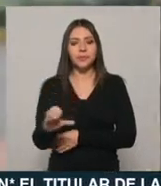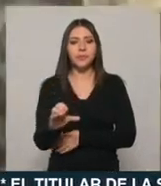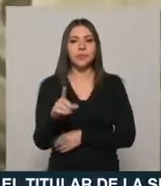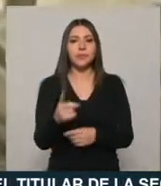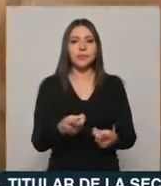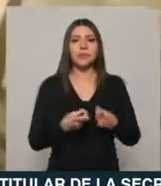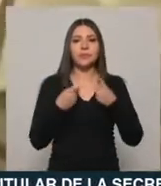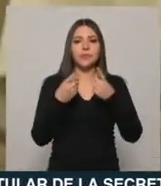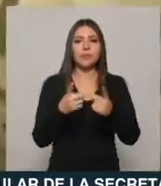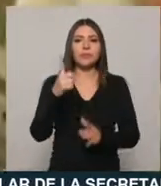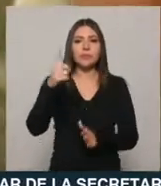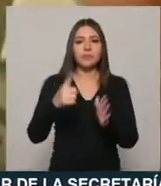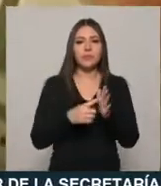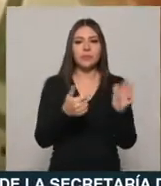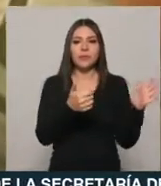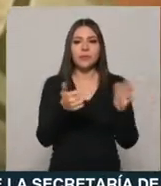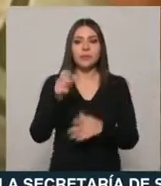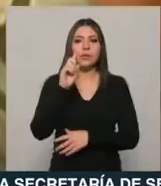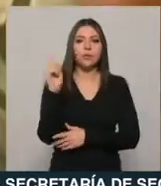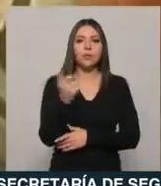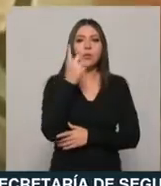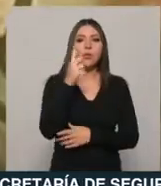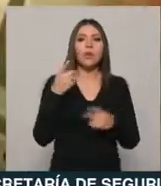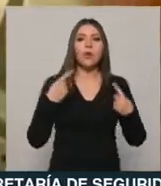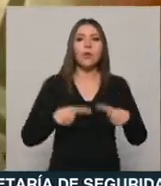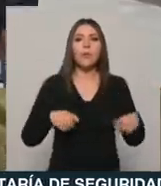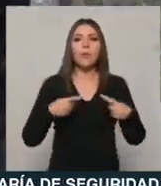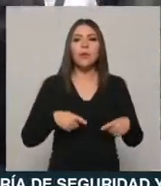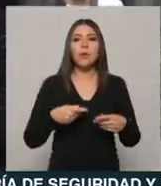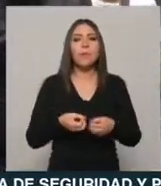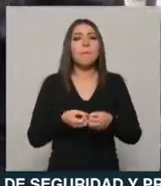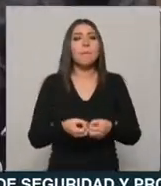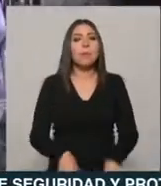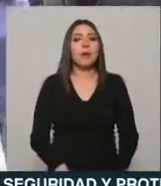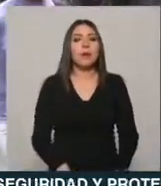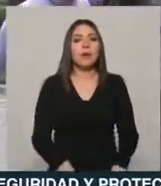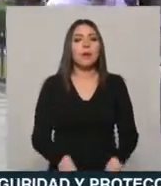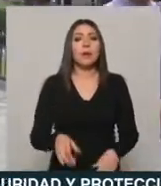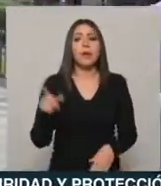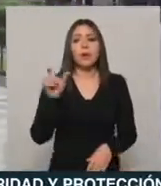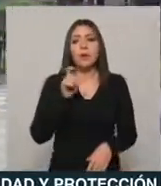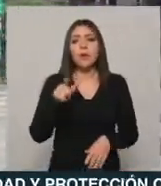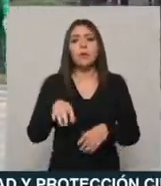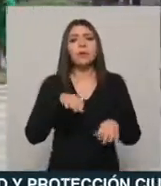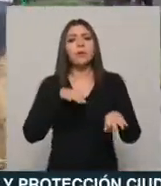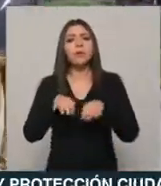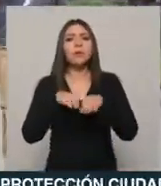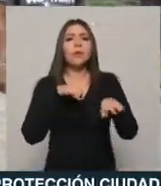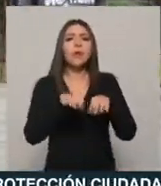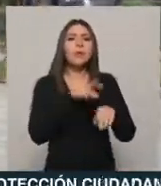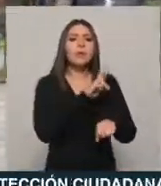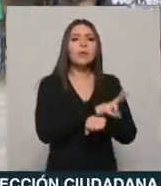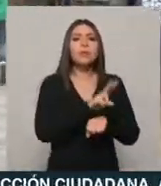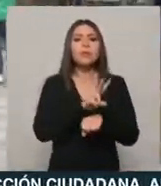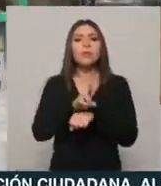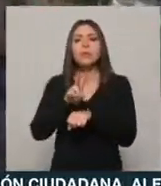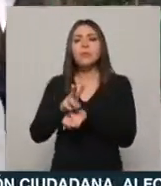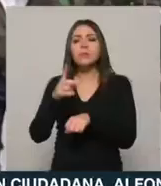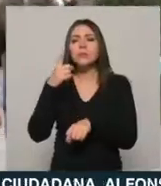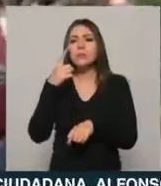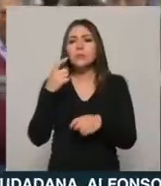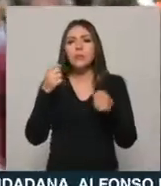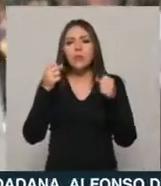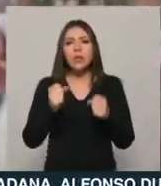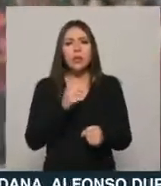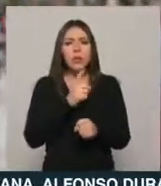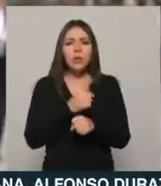entregó $1,600 a una persona que los había extraviado. Y es que durante sus labores de seguridad, se percató que al exterior